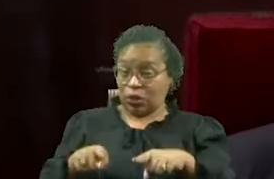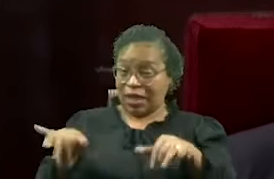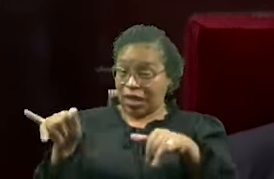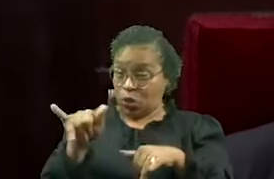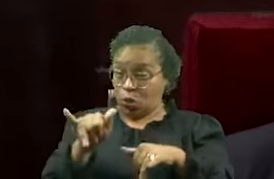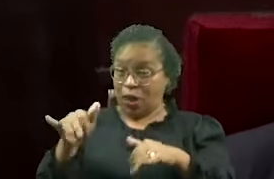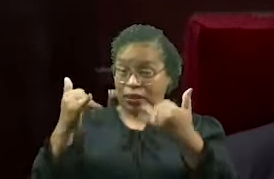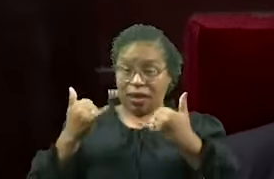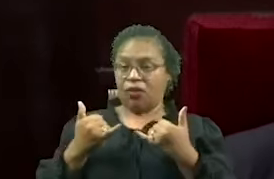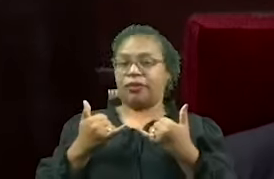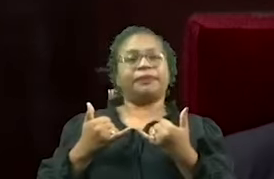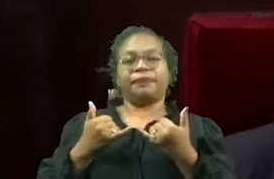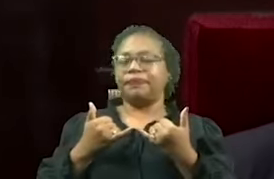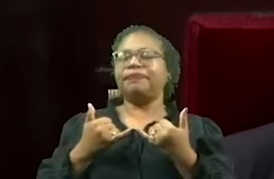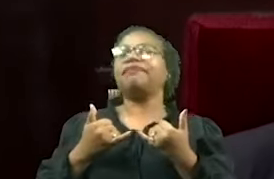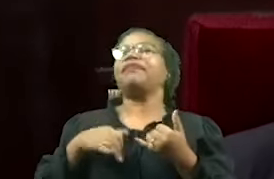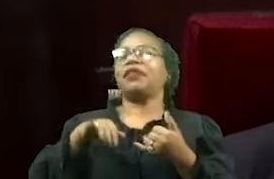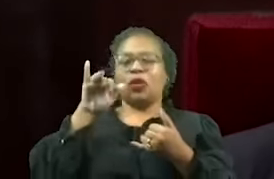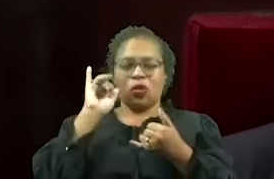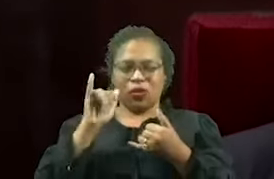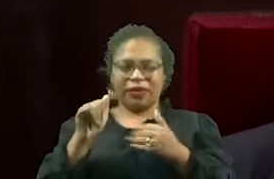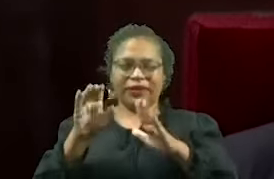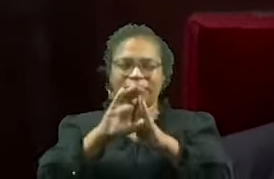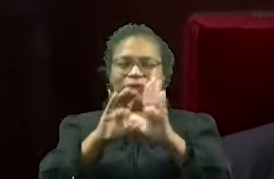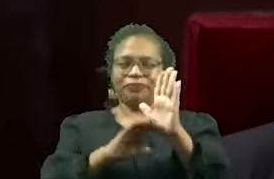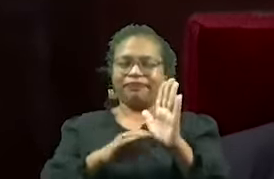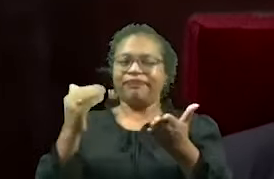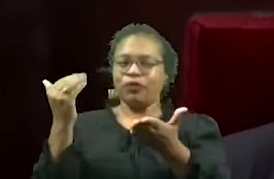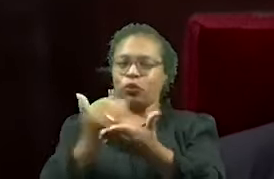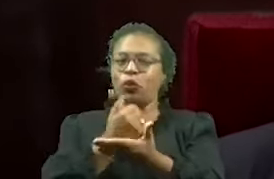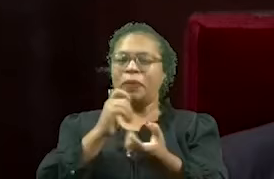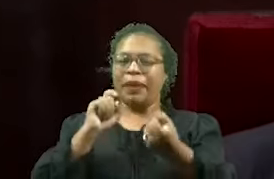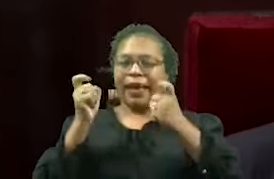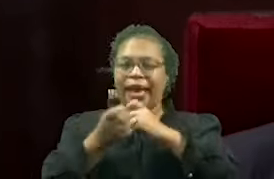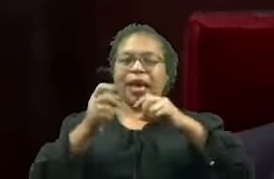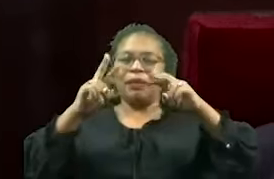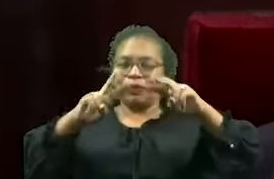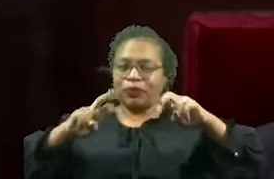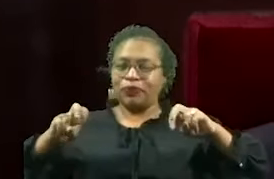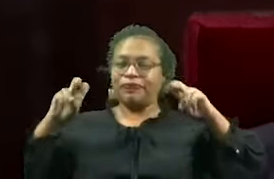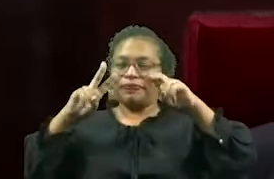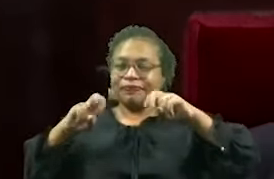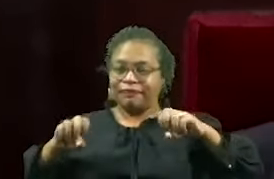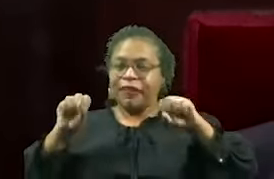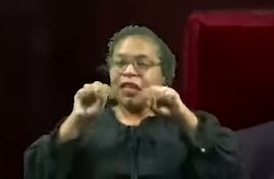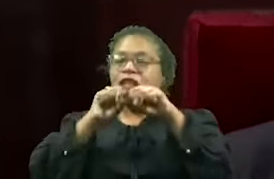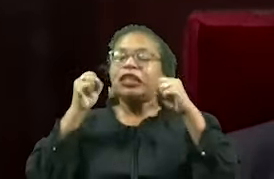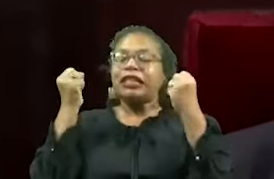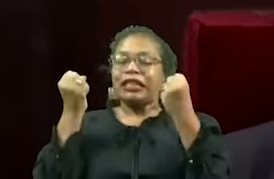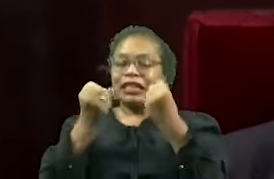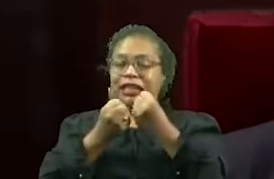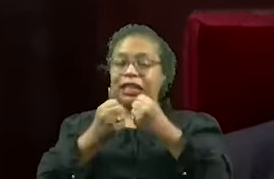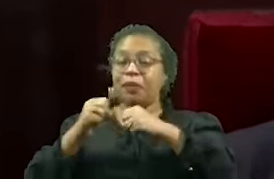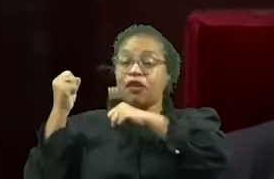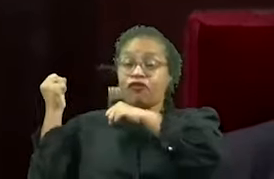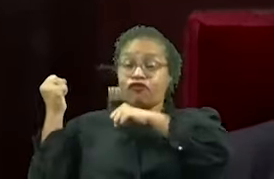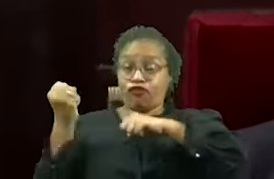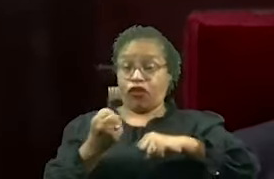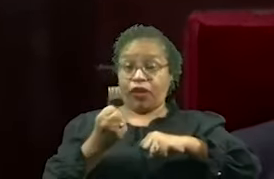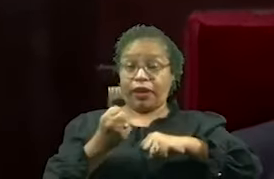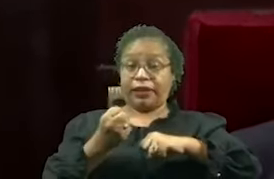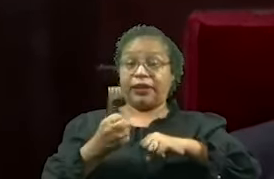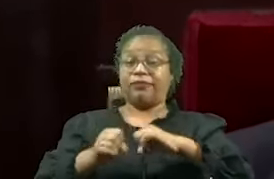esta Constitución nuestro país da un paso firme hacia la consolidación de un sistema donde las instituciones son más fuertes